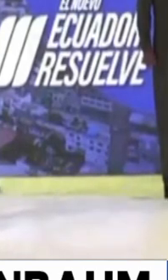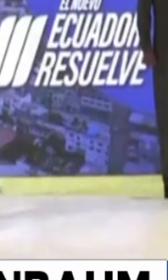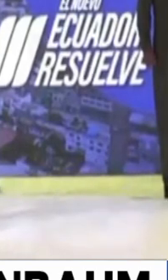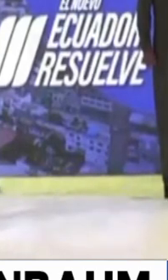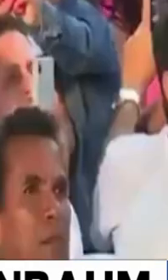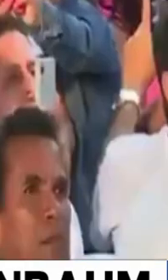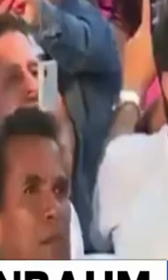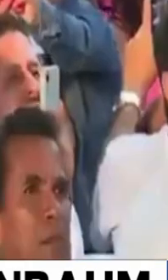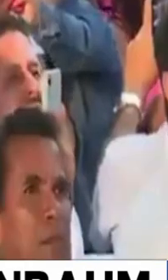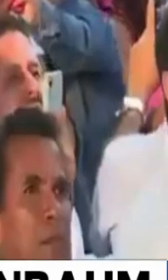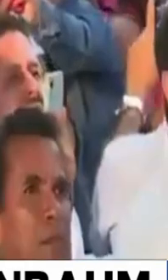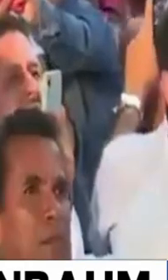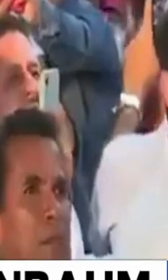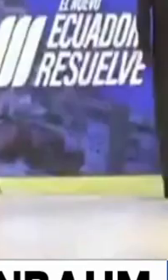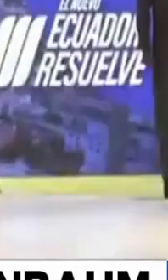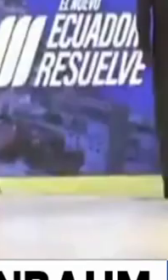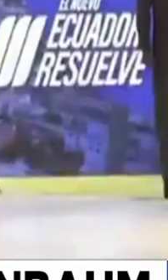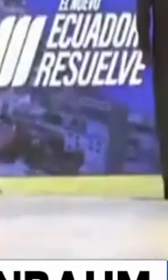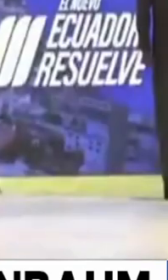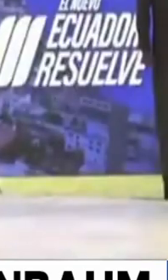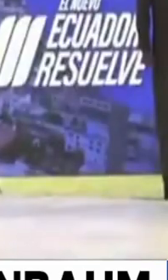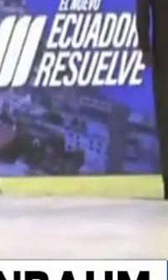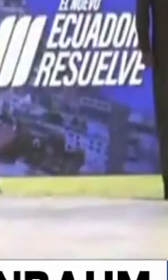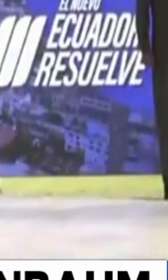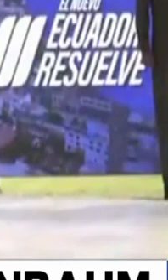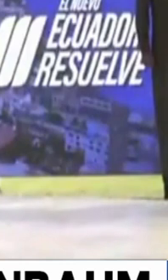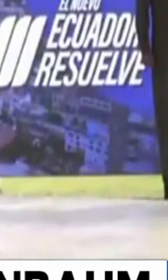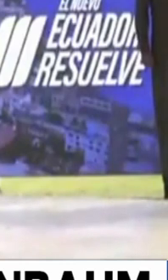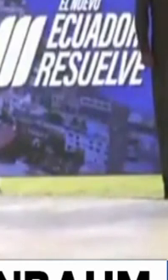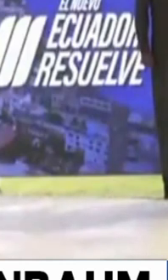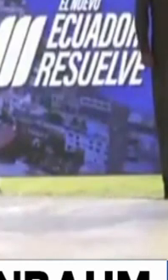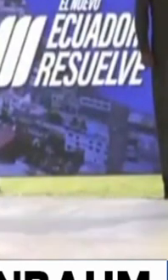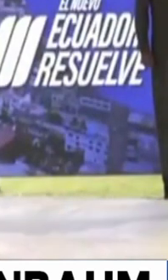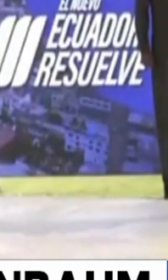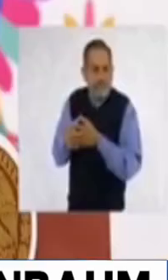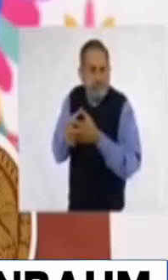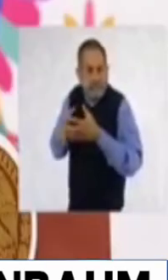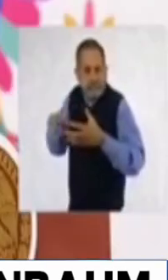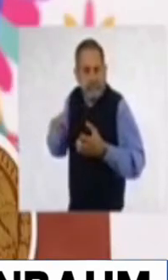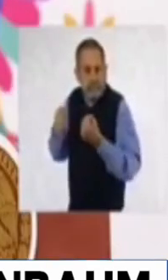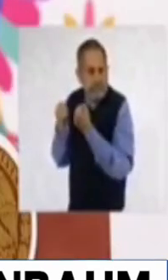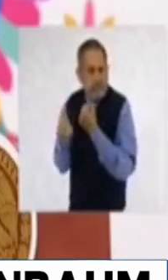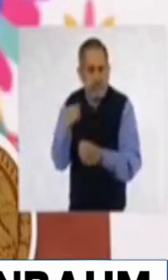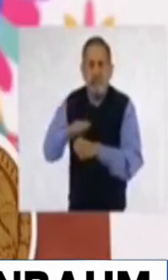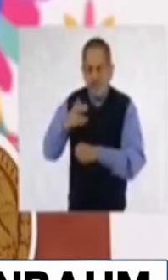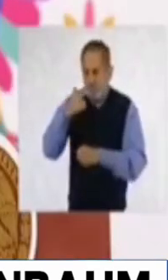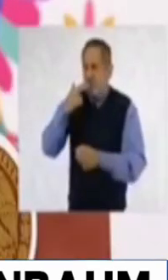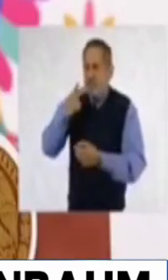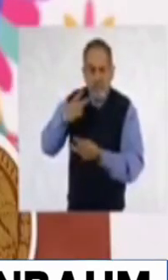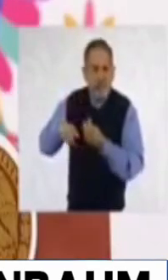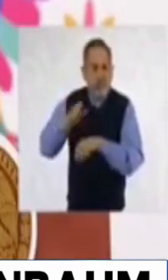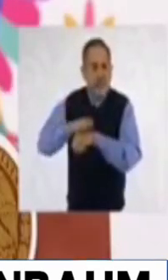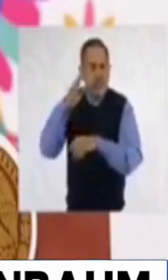Sheinbaum recibía aplausos. Según analistas, su comportamiento podría interpretarse como un intento de minimizar la tensión hacia